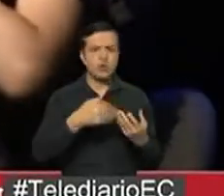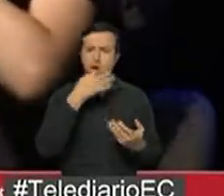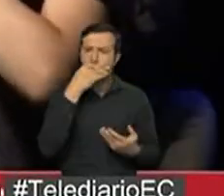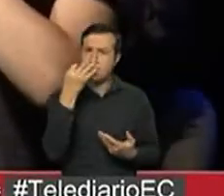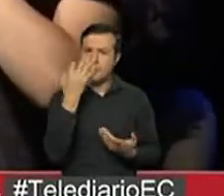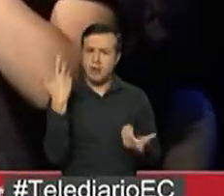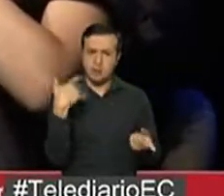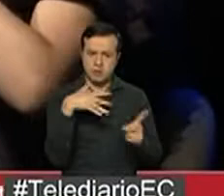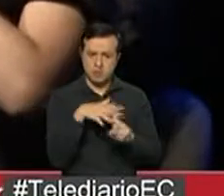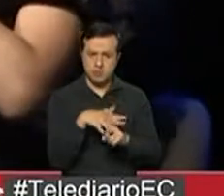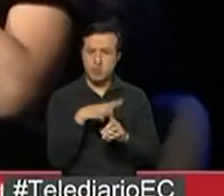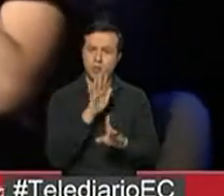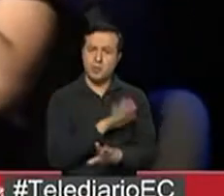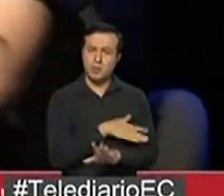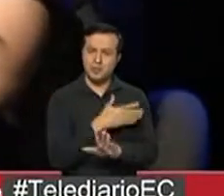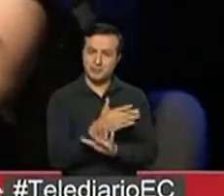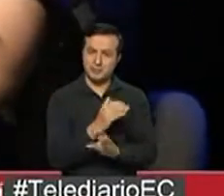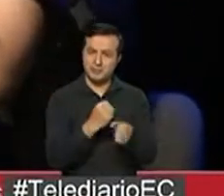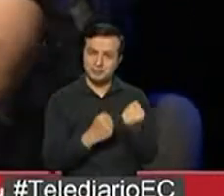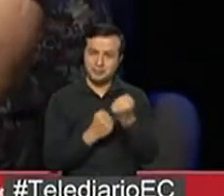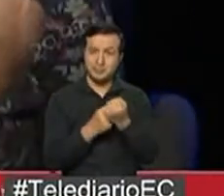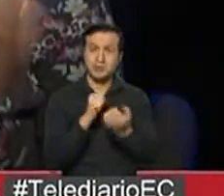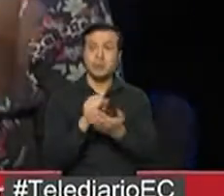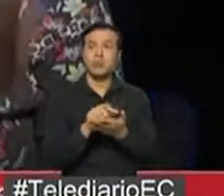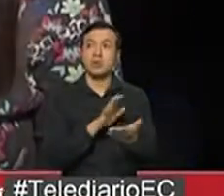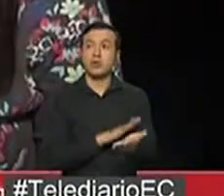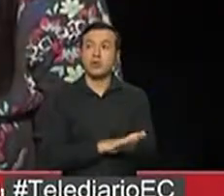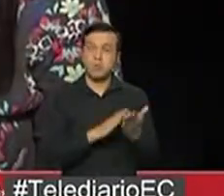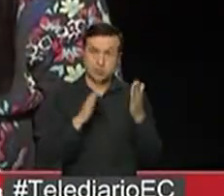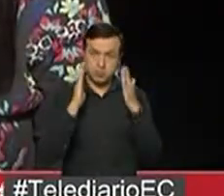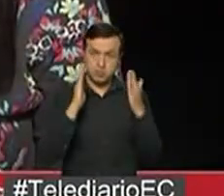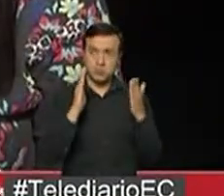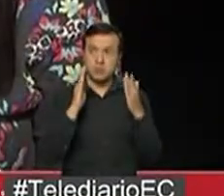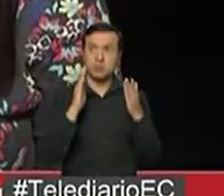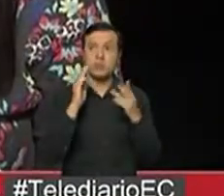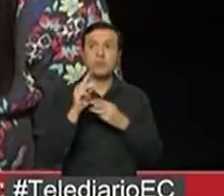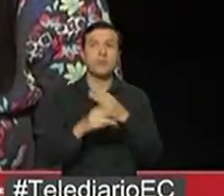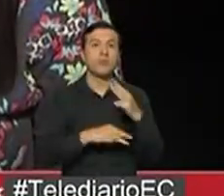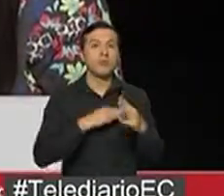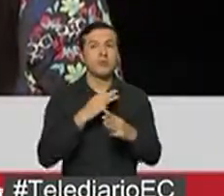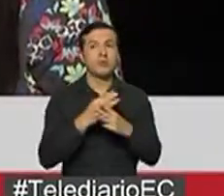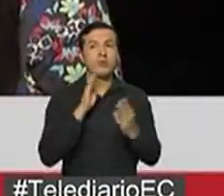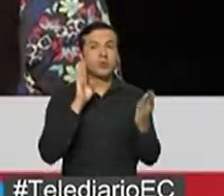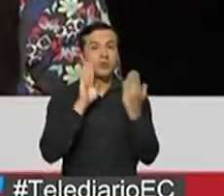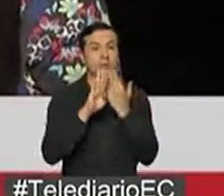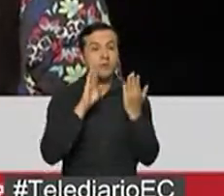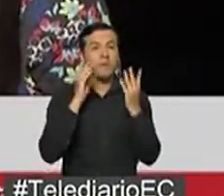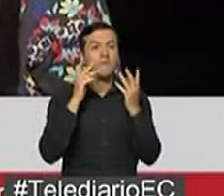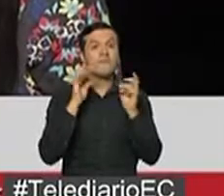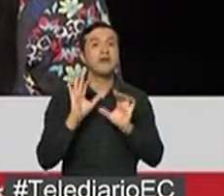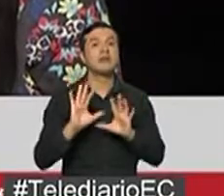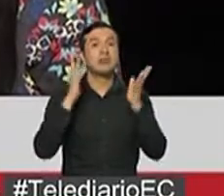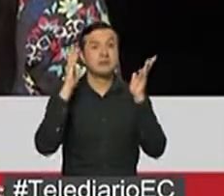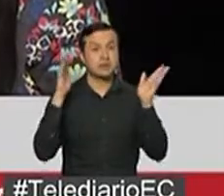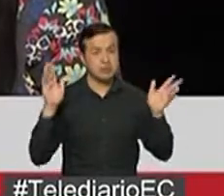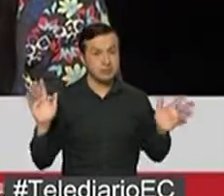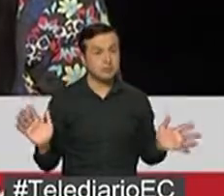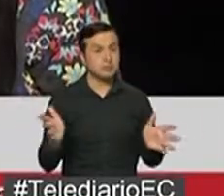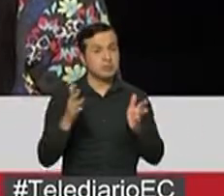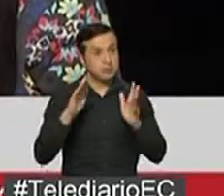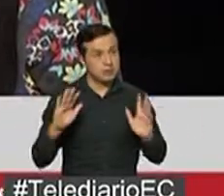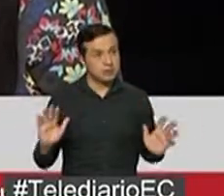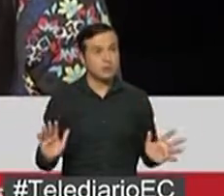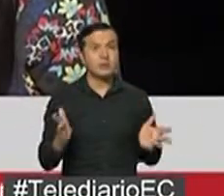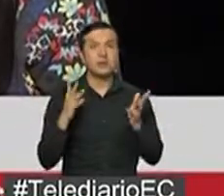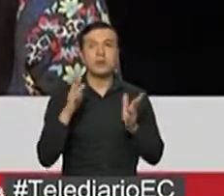de la mano de la música el proyecto con afecto ecos de un mundo invisible es un festival pensado para promocionar a